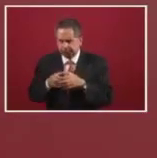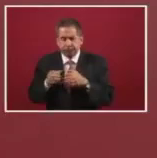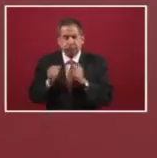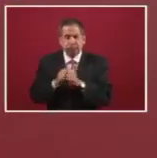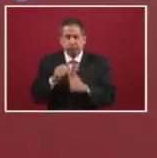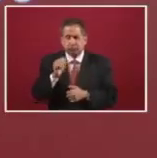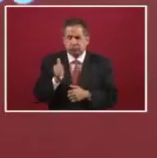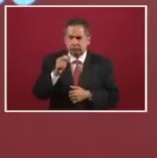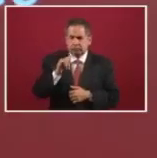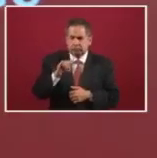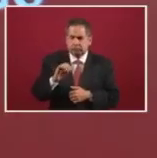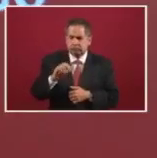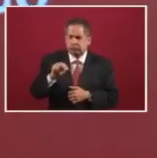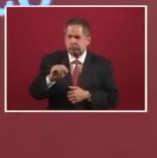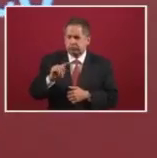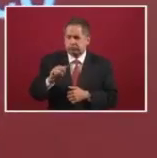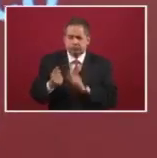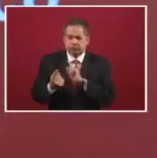con Santiago Nieto. ¿Por eso